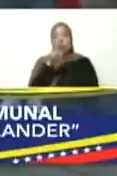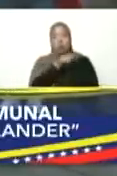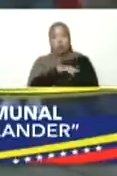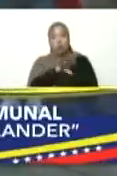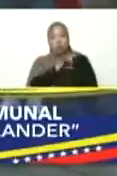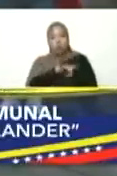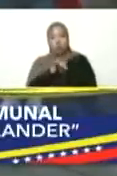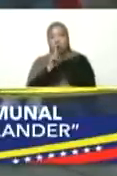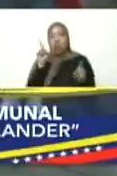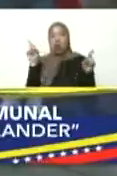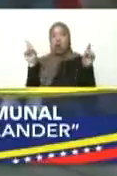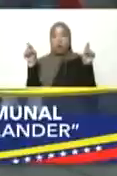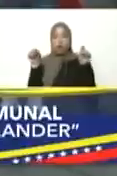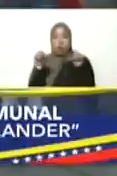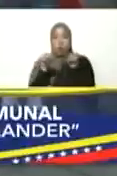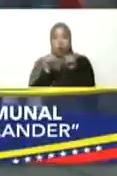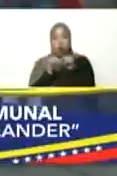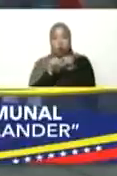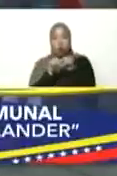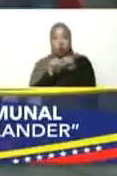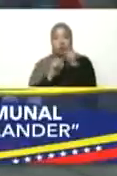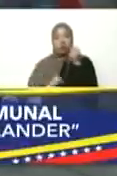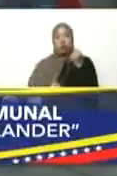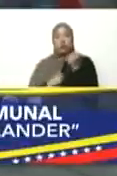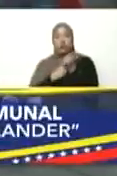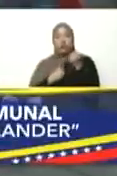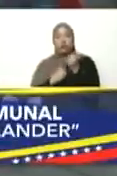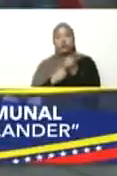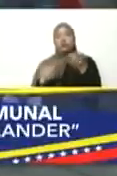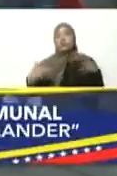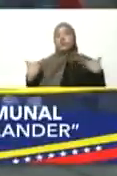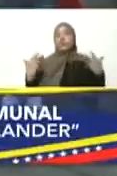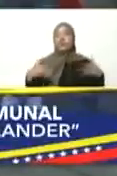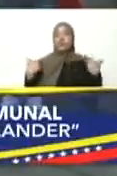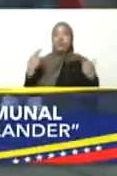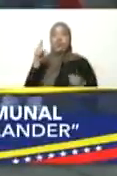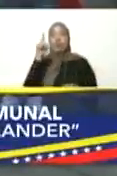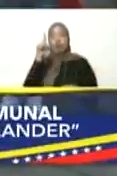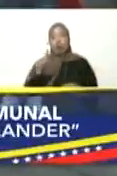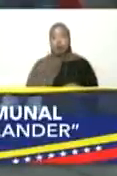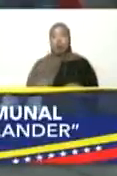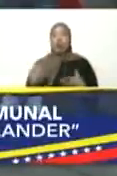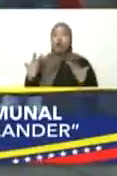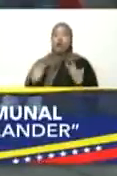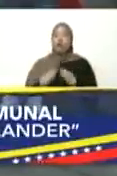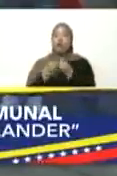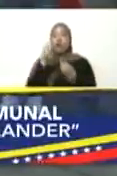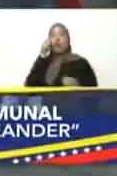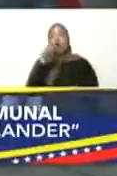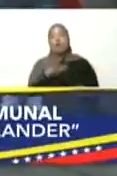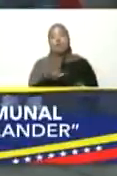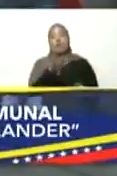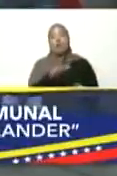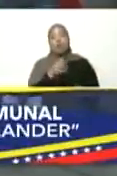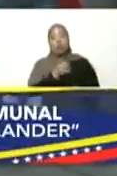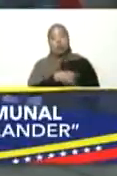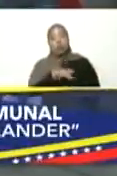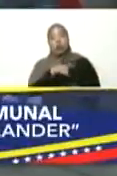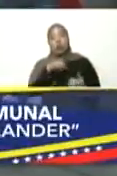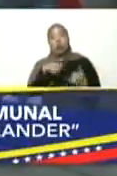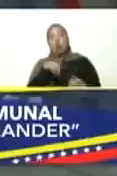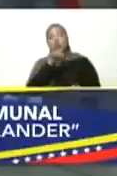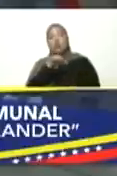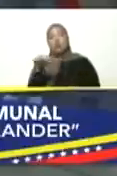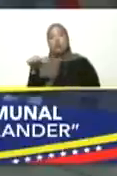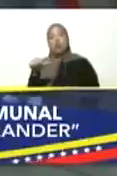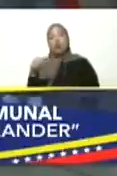hecho. Y no solamente apoyar la alegría, sino también acompañar al pueblo en sus dolores, como usted esta semana